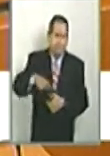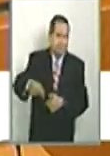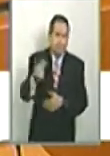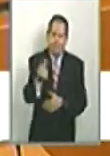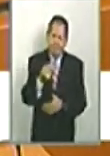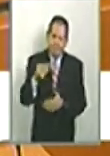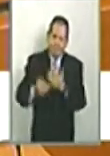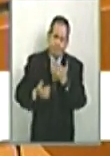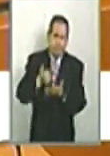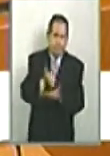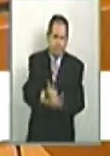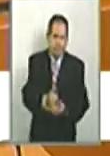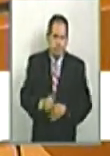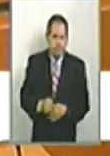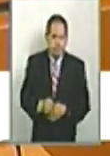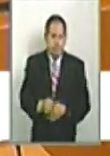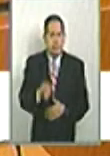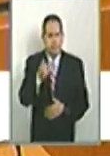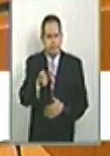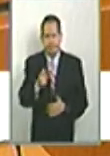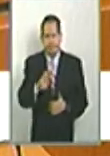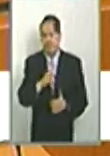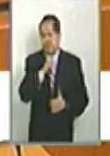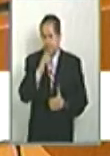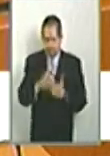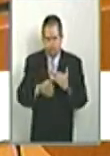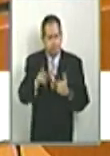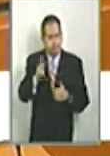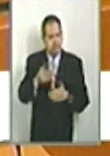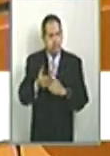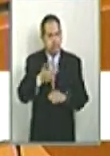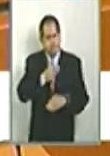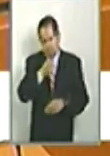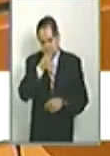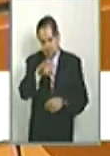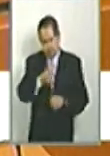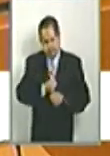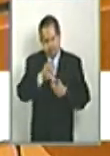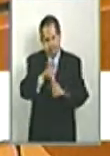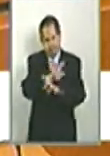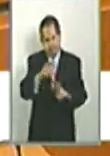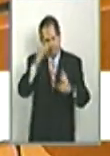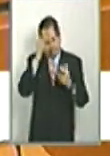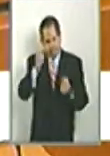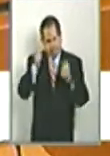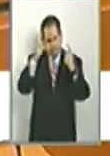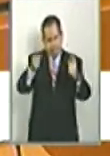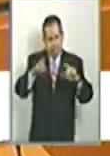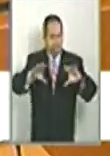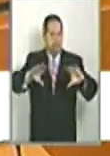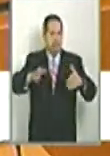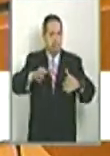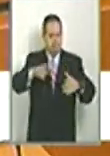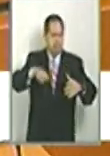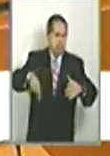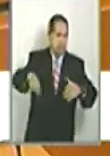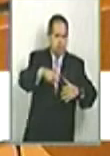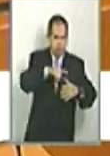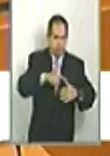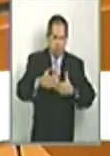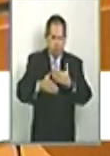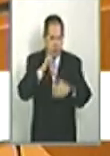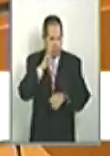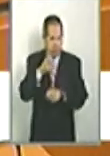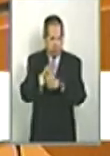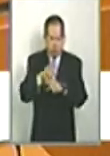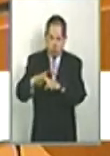país. No puedo terminar mi intervención sin expresar mi reconocimiento a la cooperación, voluntad